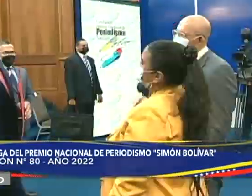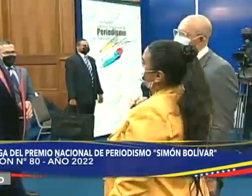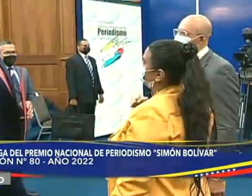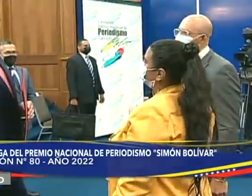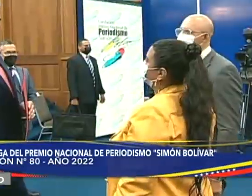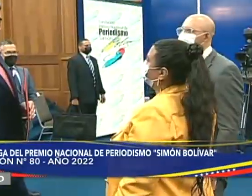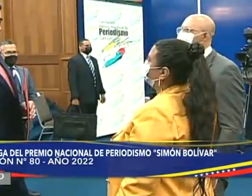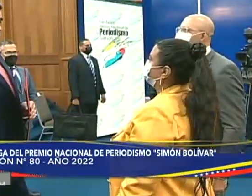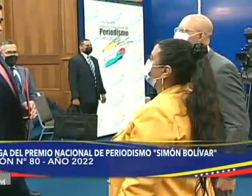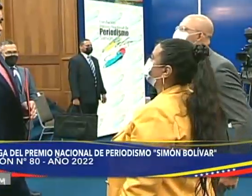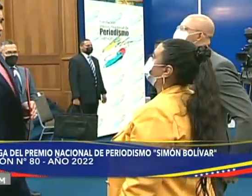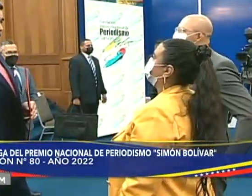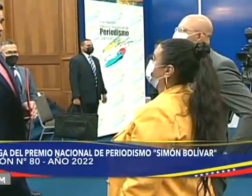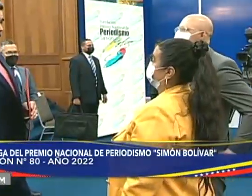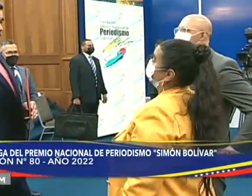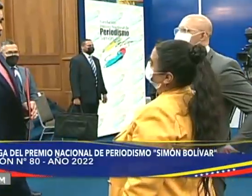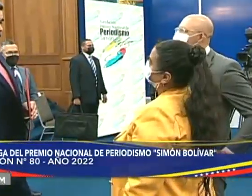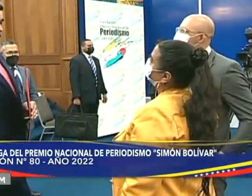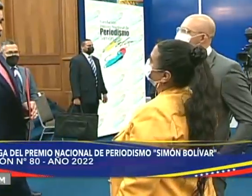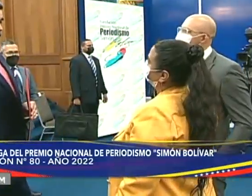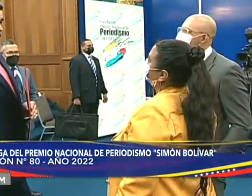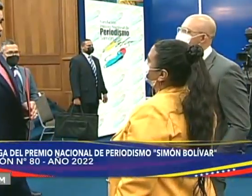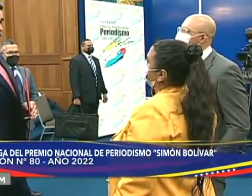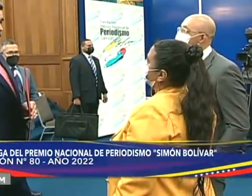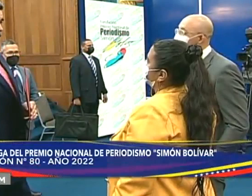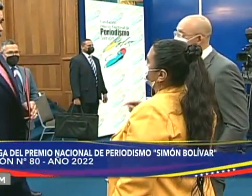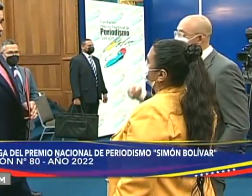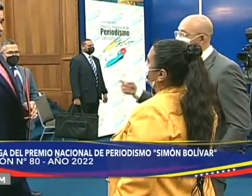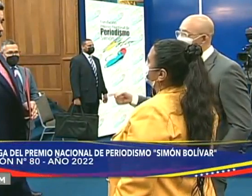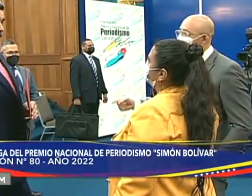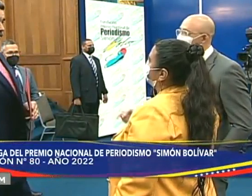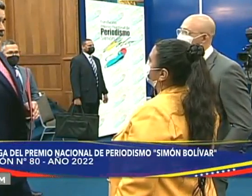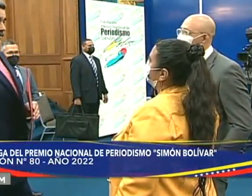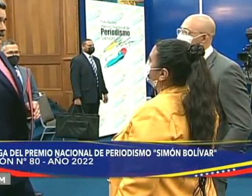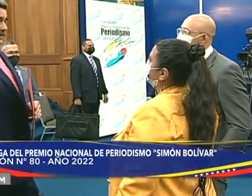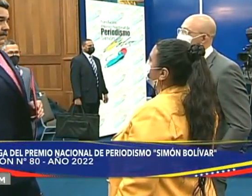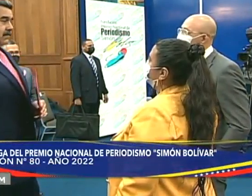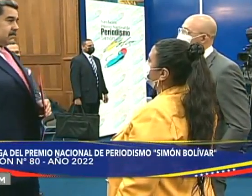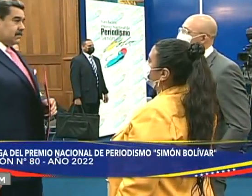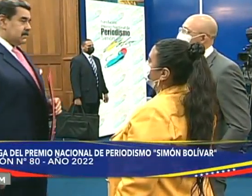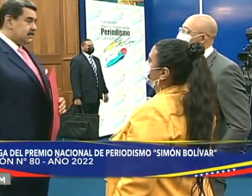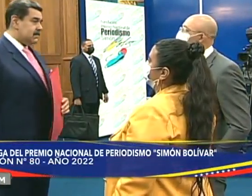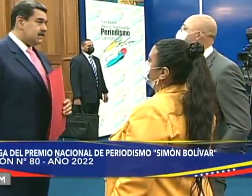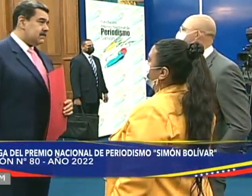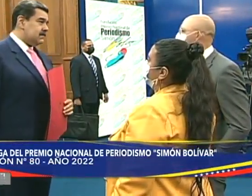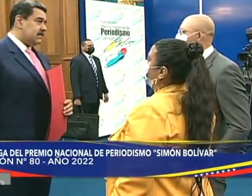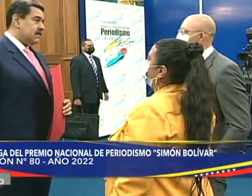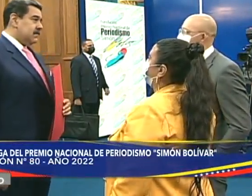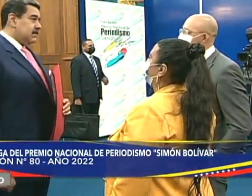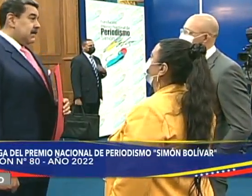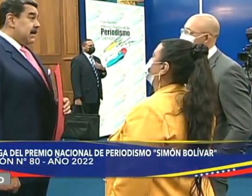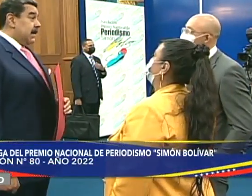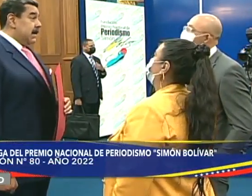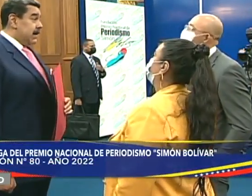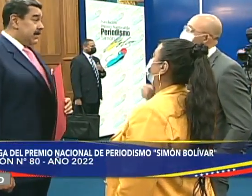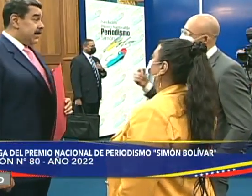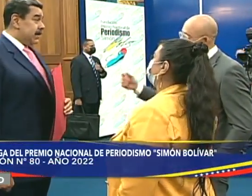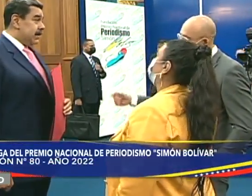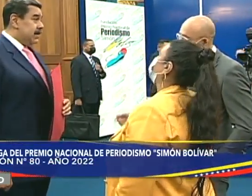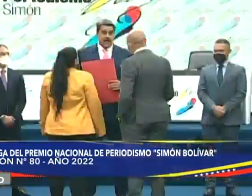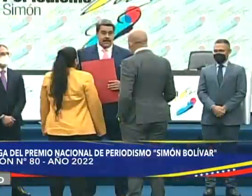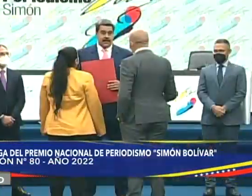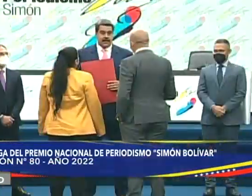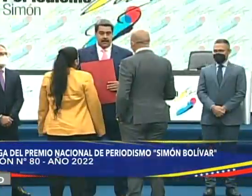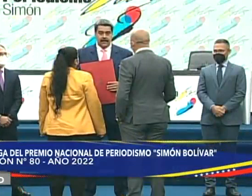tarea fundamental contra la guerra multiforme y de carácter imperial que ha sufrido el pueblo de Venezuela. Es desmontar